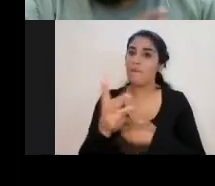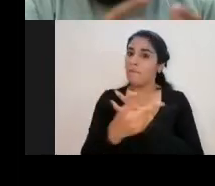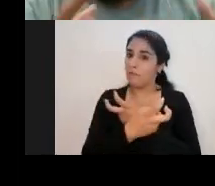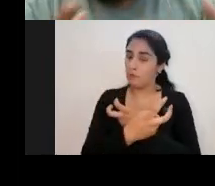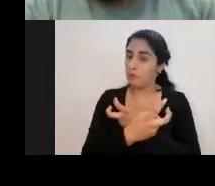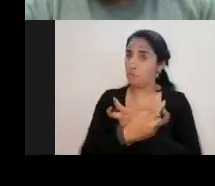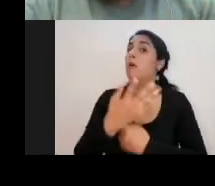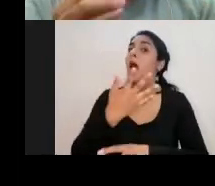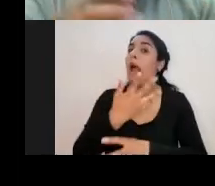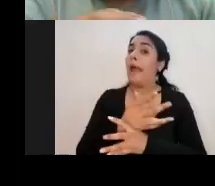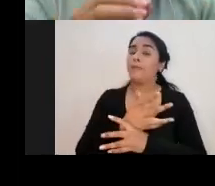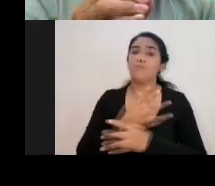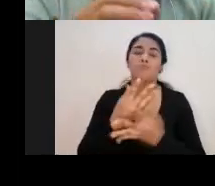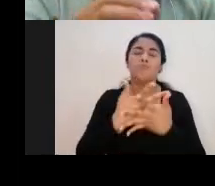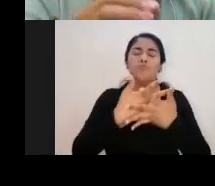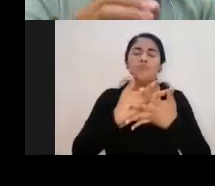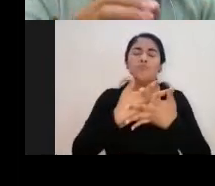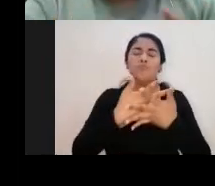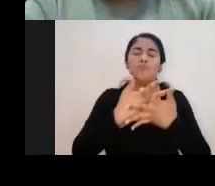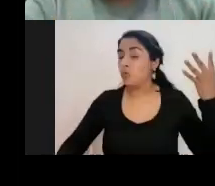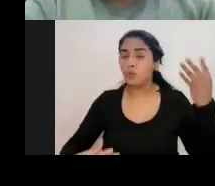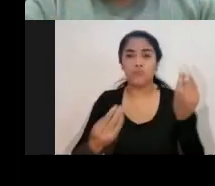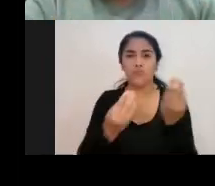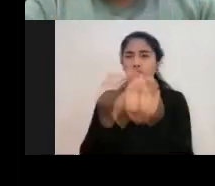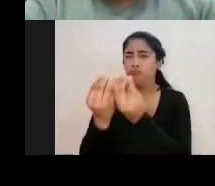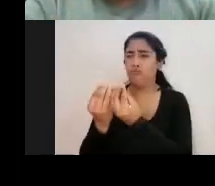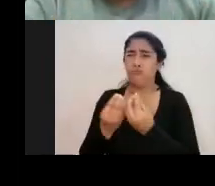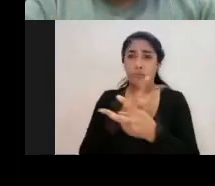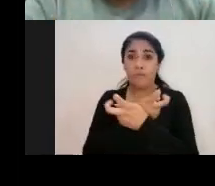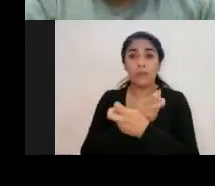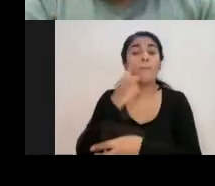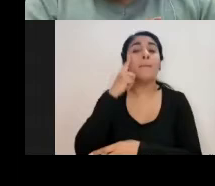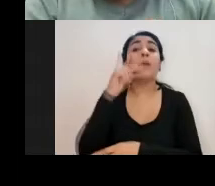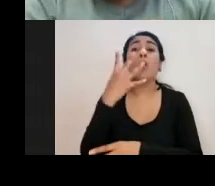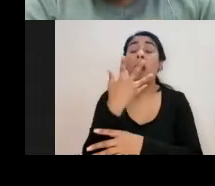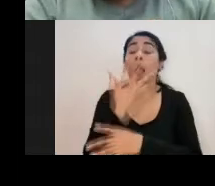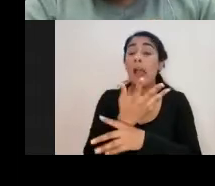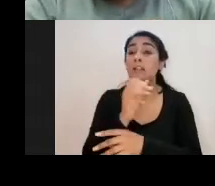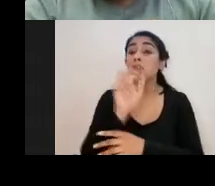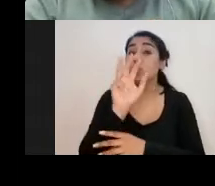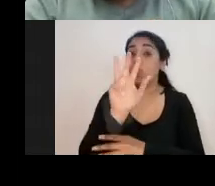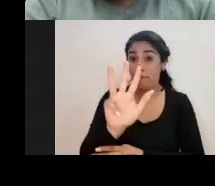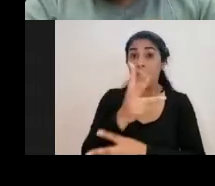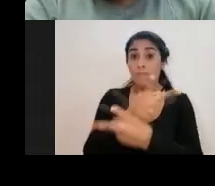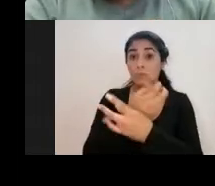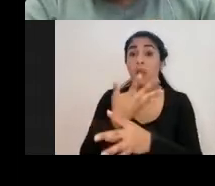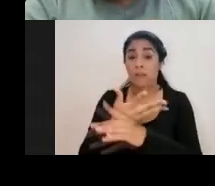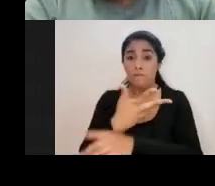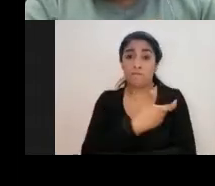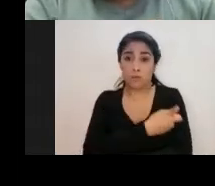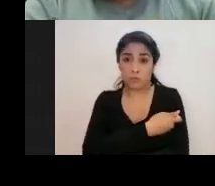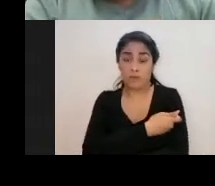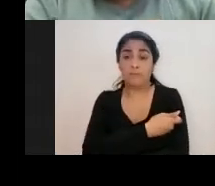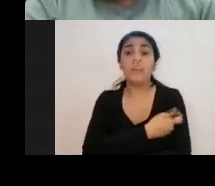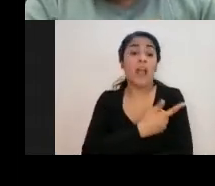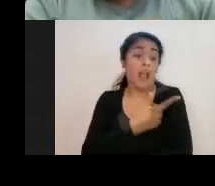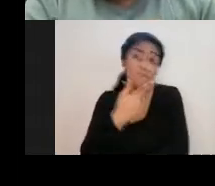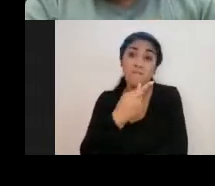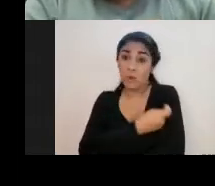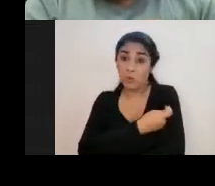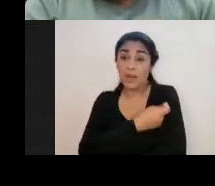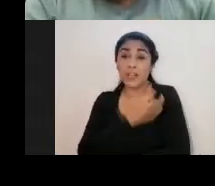virósfera gigante, pero para 9 virus patógenos tenemos antivirales. Y vacunas tenemos aprobadas solamente para 15